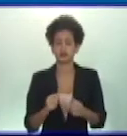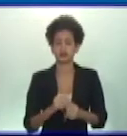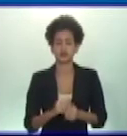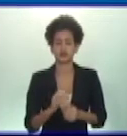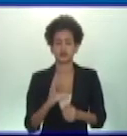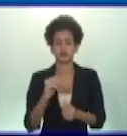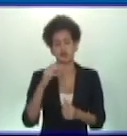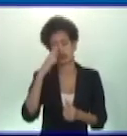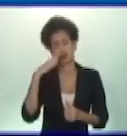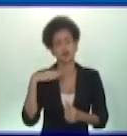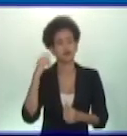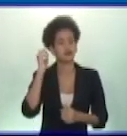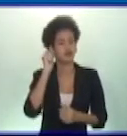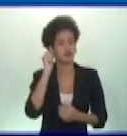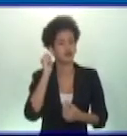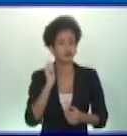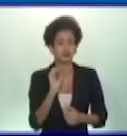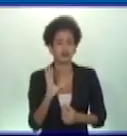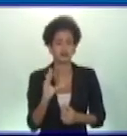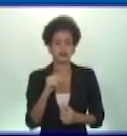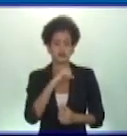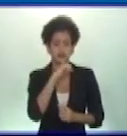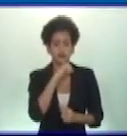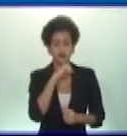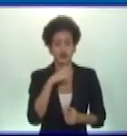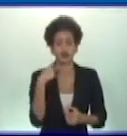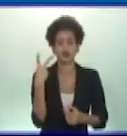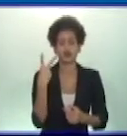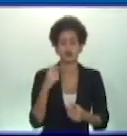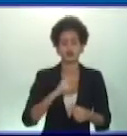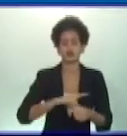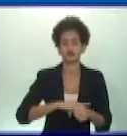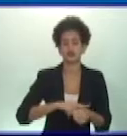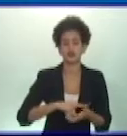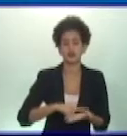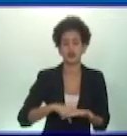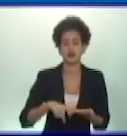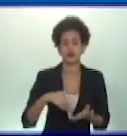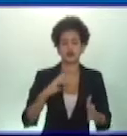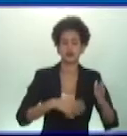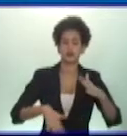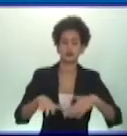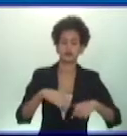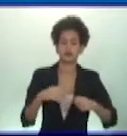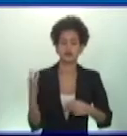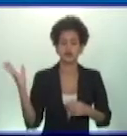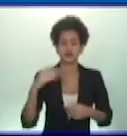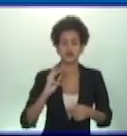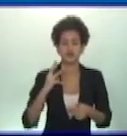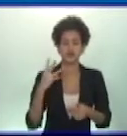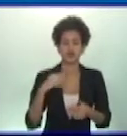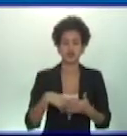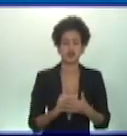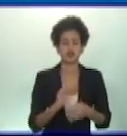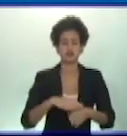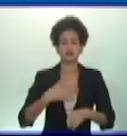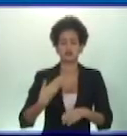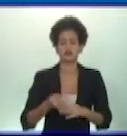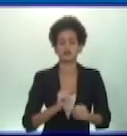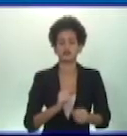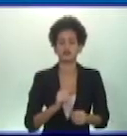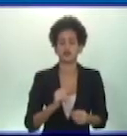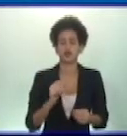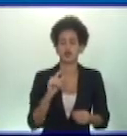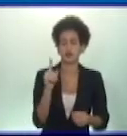dijo a su mamá que pasaría 2 semanas en la playa, pero regresó 3 días después. ¿Cuántos días estuvo Adriana en la